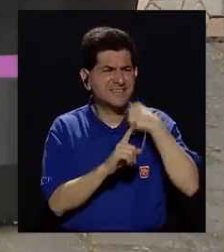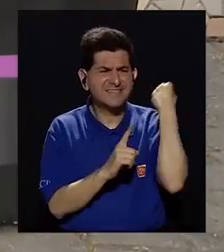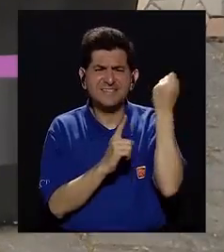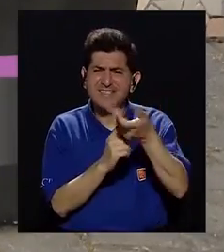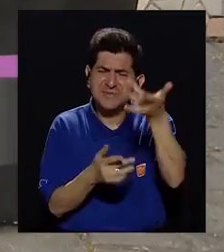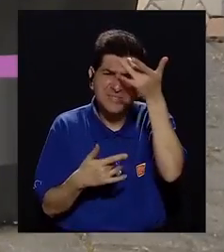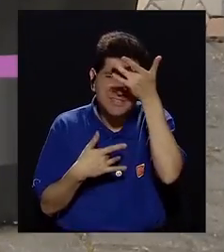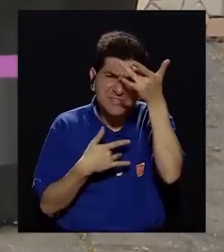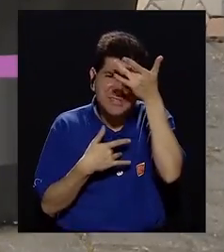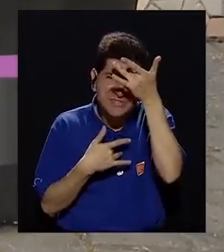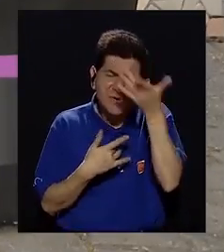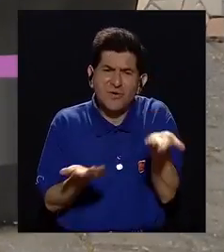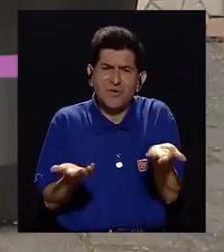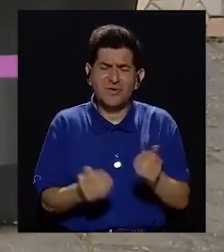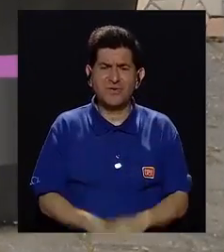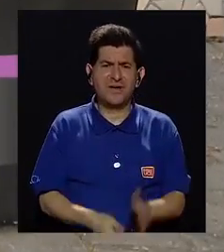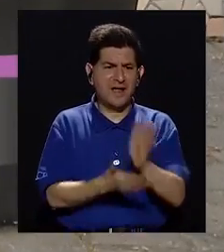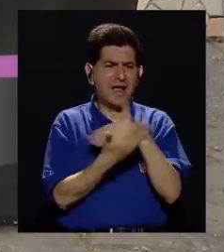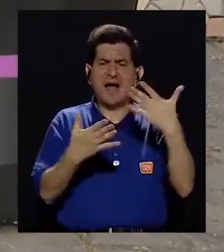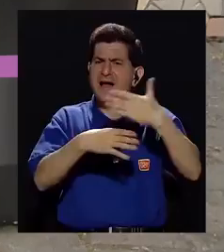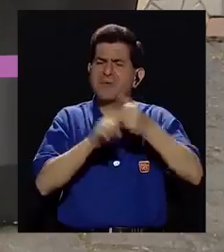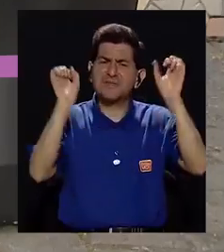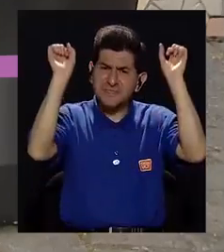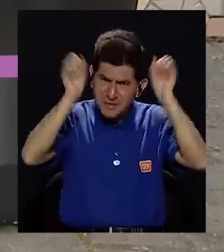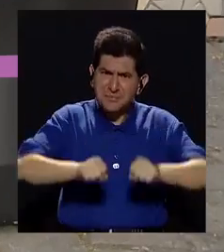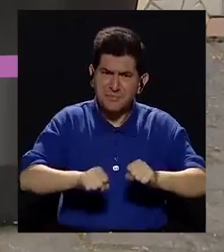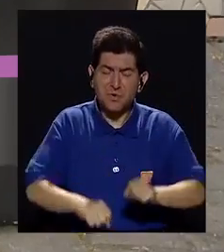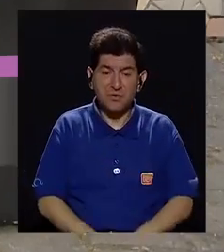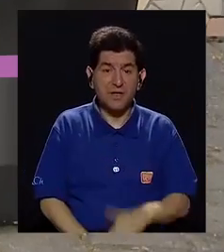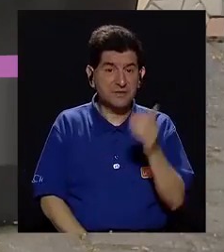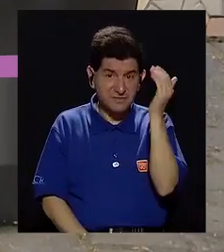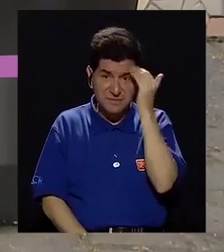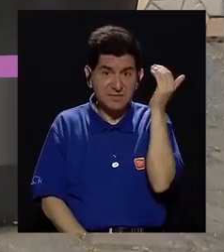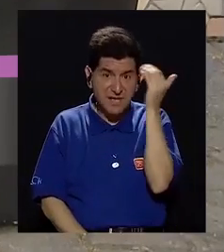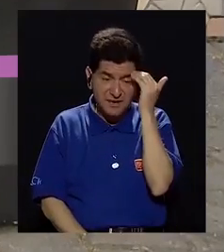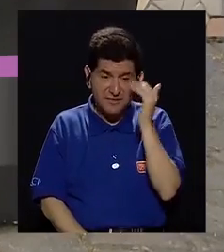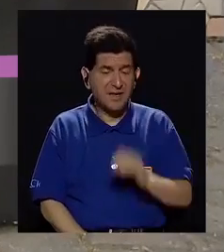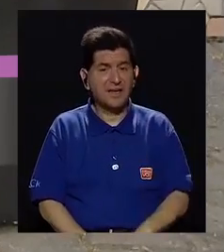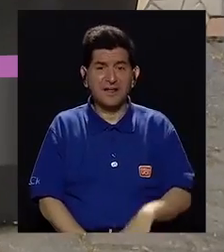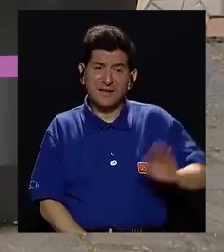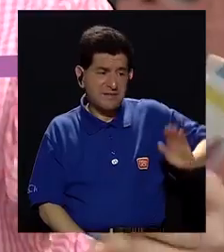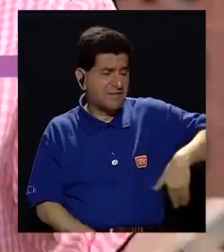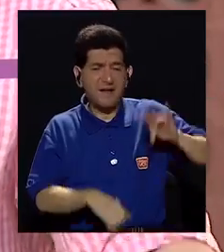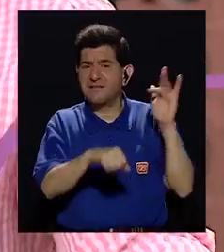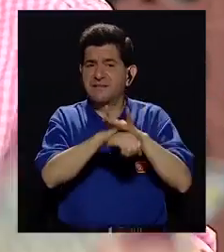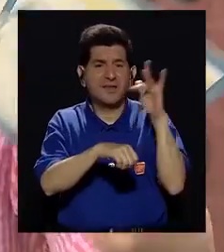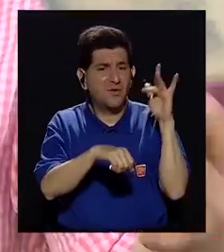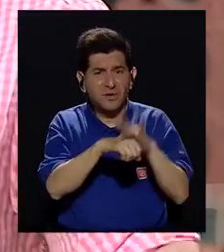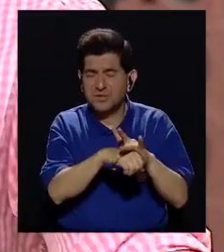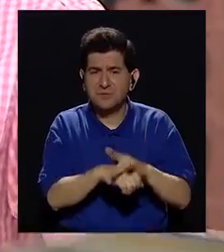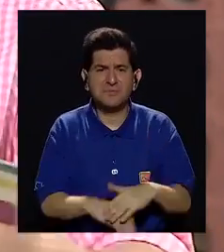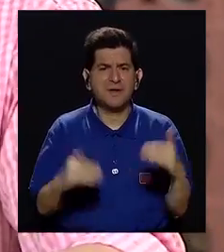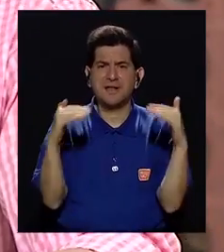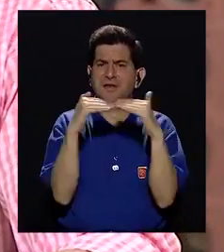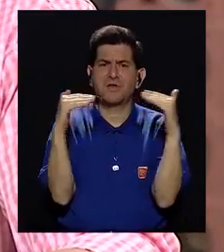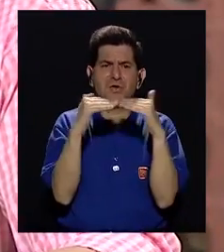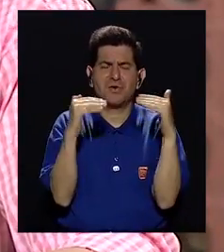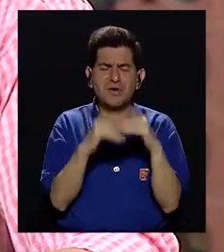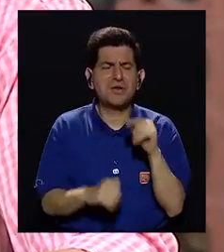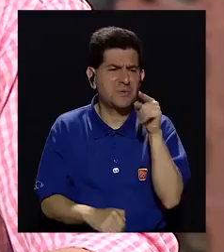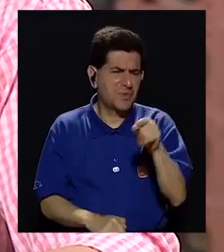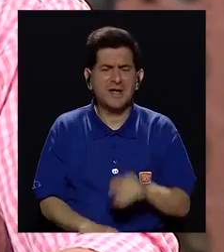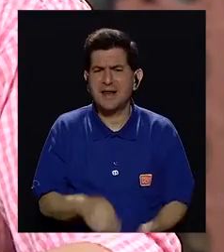esta enfermedad? O sea, ¿se puede hacer algo para...? Ya sabemos que tarde o temprano vamos a llegar a cierto nivel